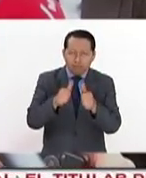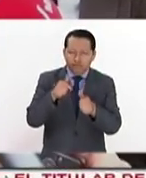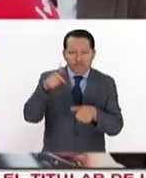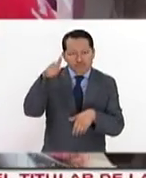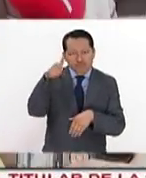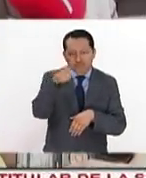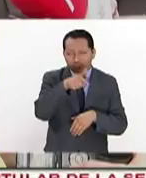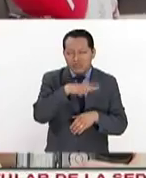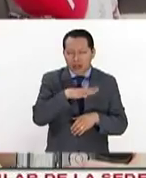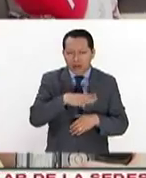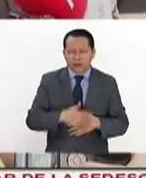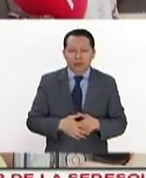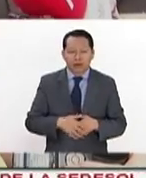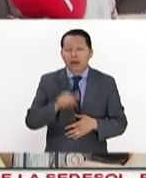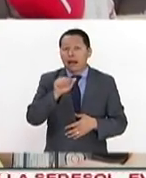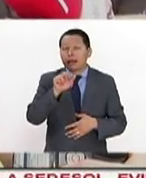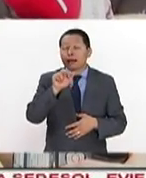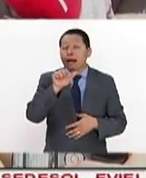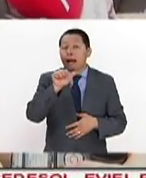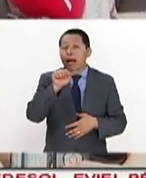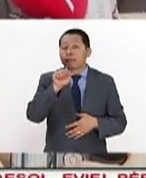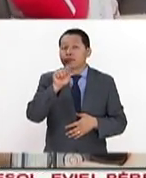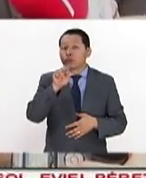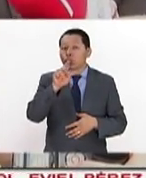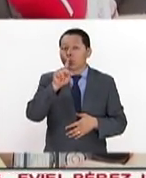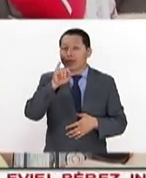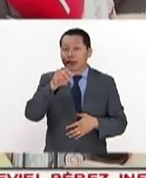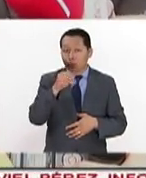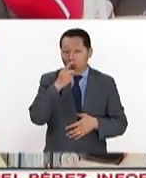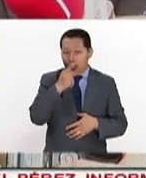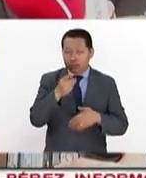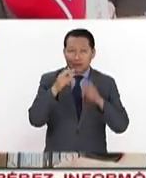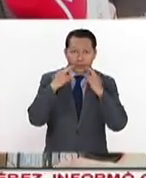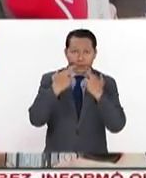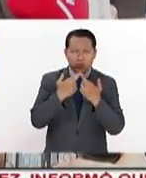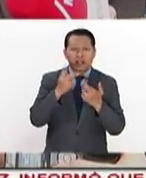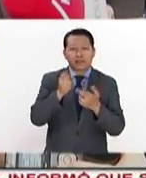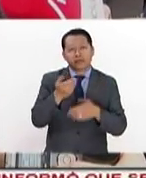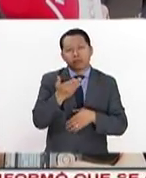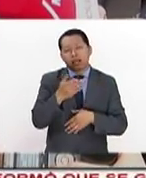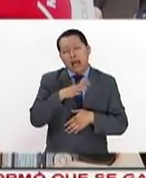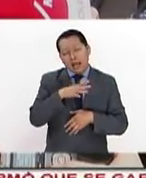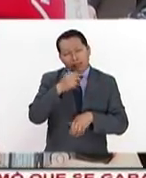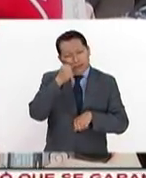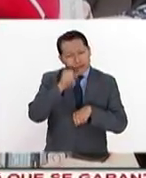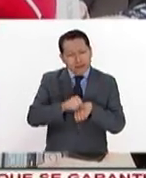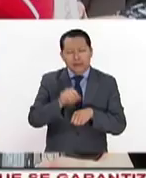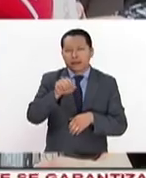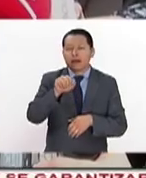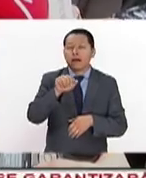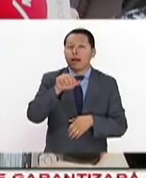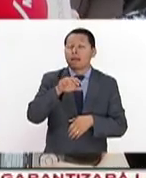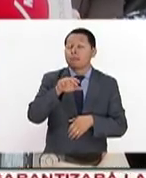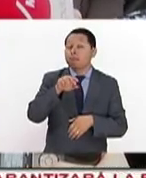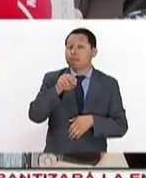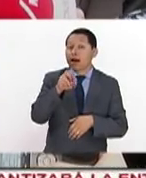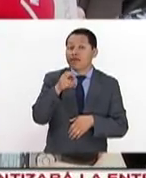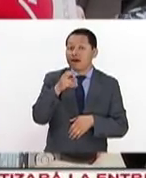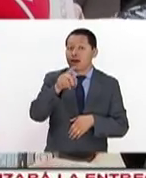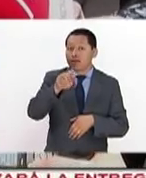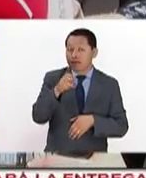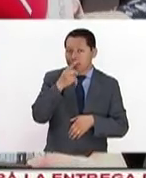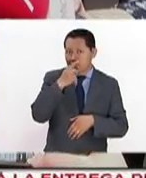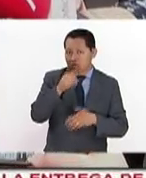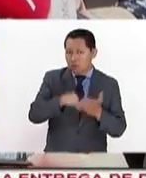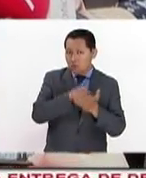ubicados. Astudillo dijo también que durante la reunión le planteó al secretario Navarrete Prida la creación de un centro de